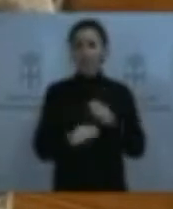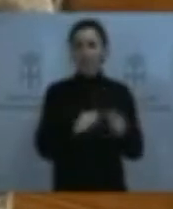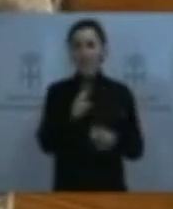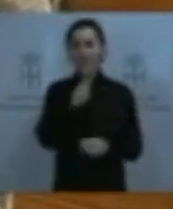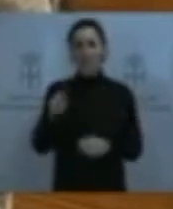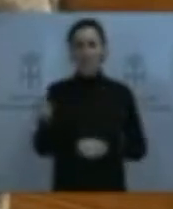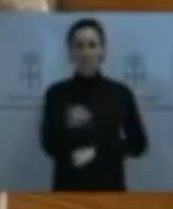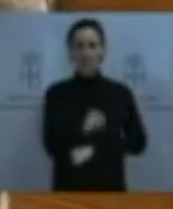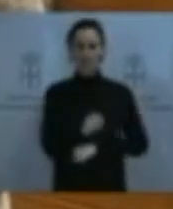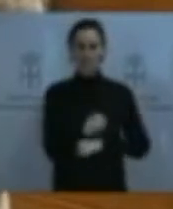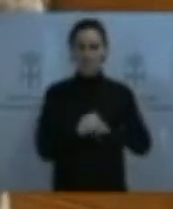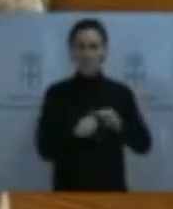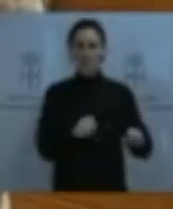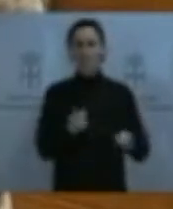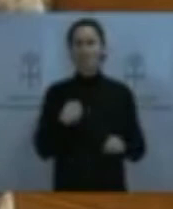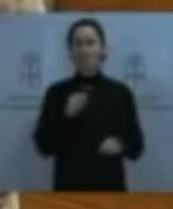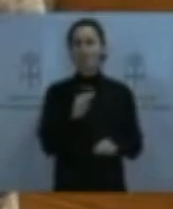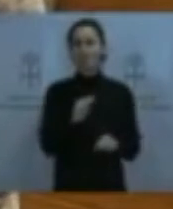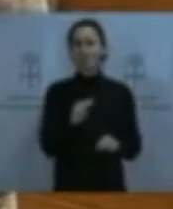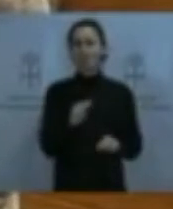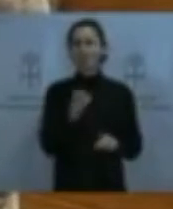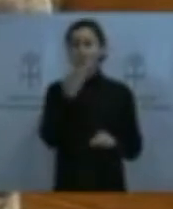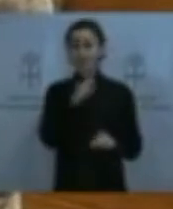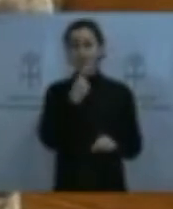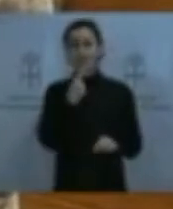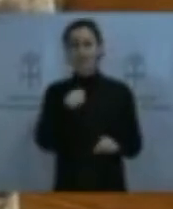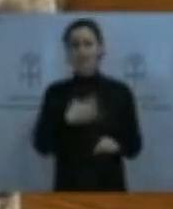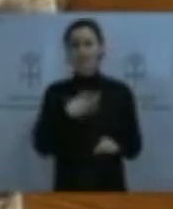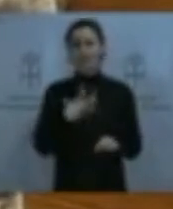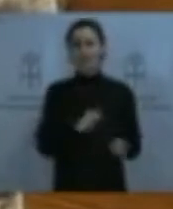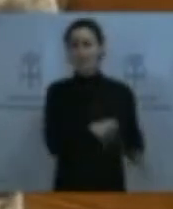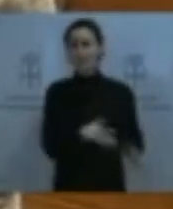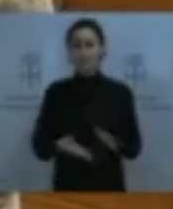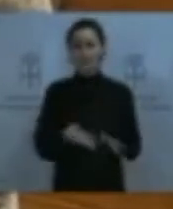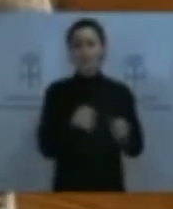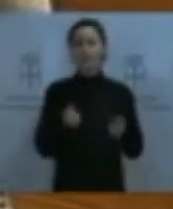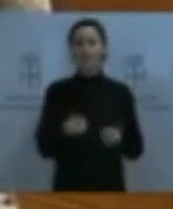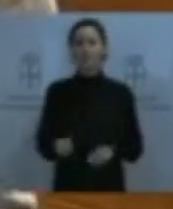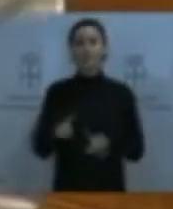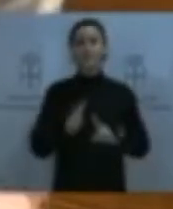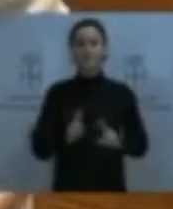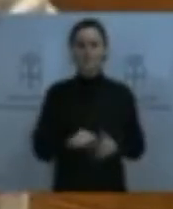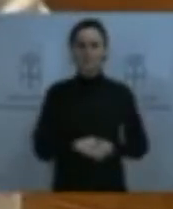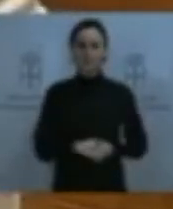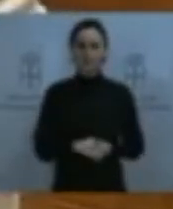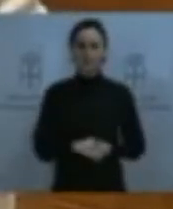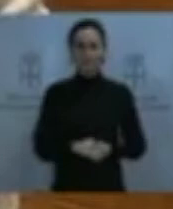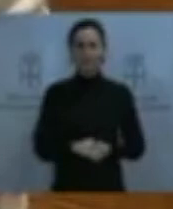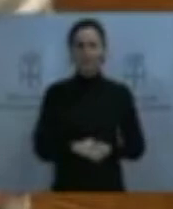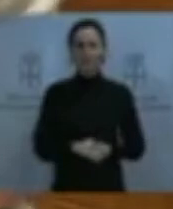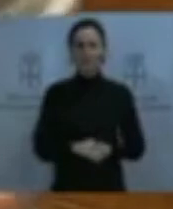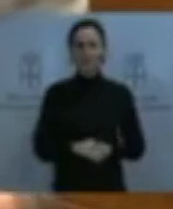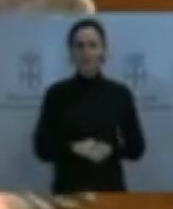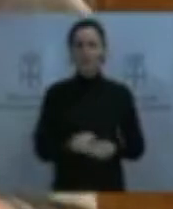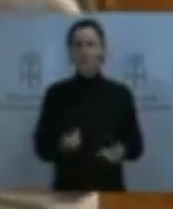de diciembre. Pero le pregunto ahora si nos puede decir a cuánto ascienden las cantidades a devolver. Y